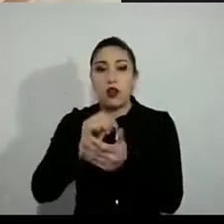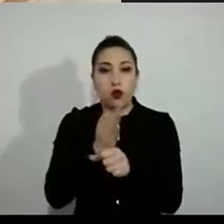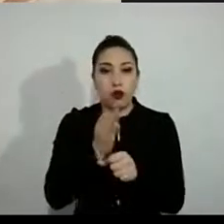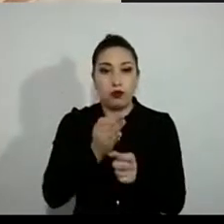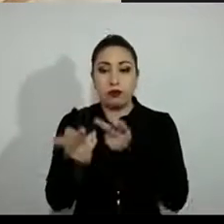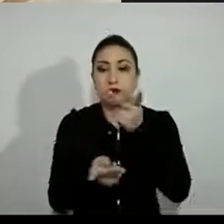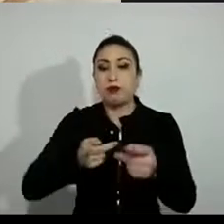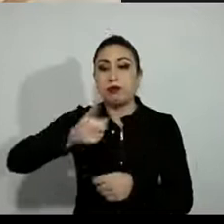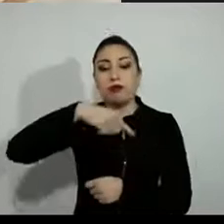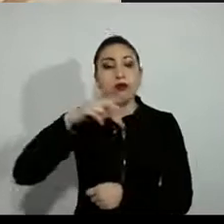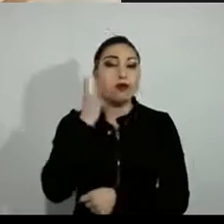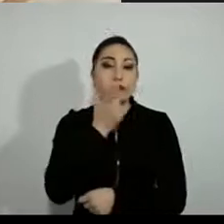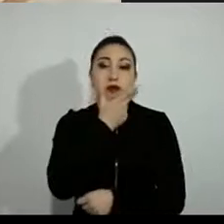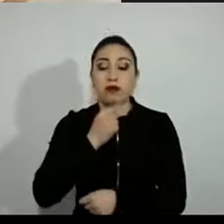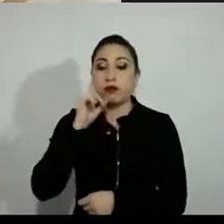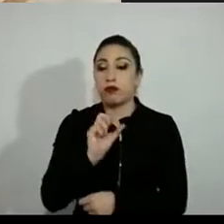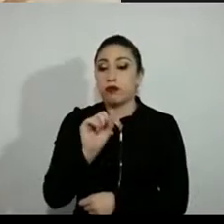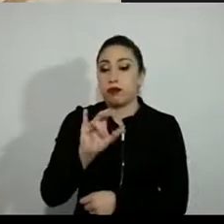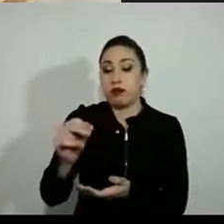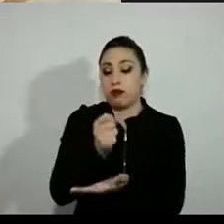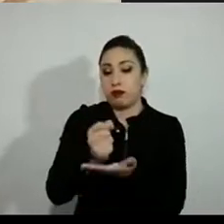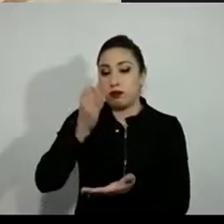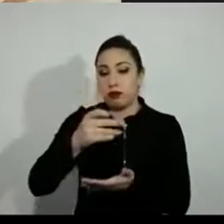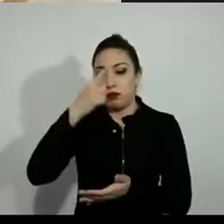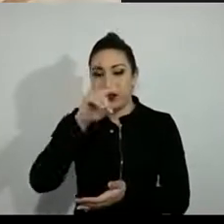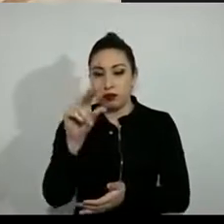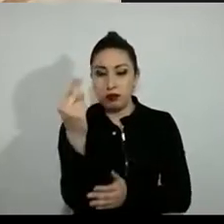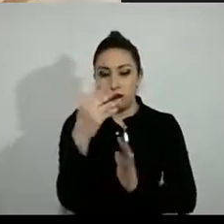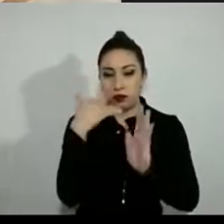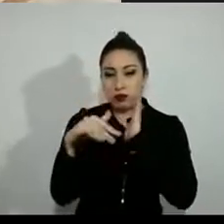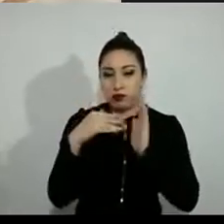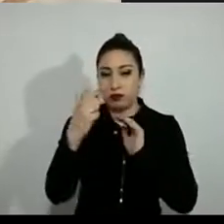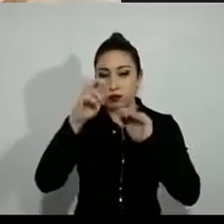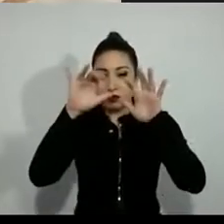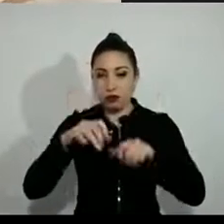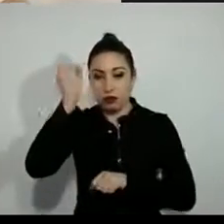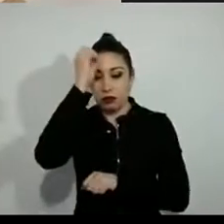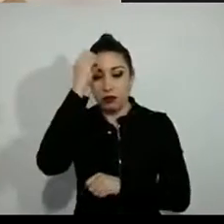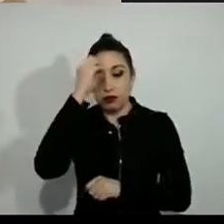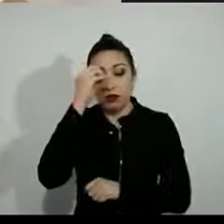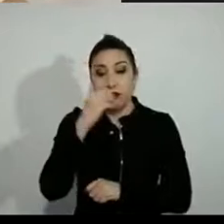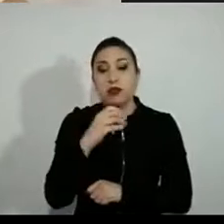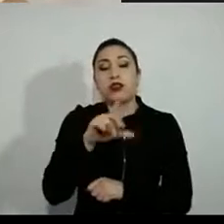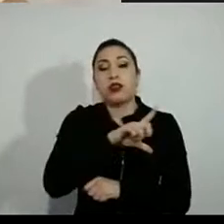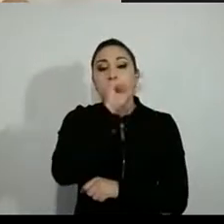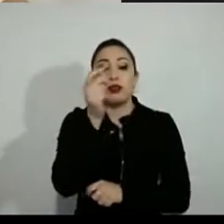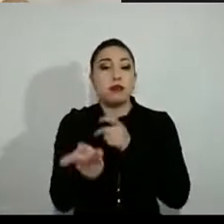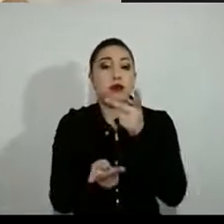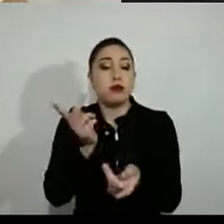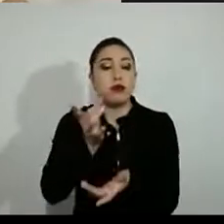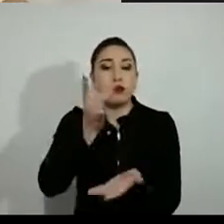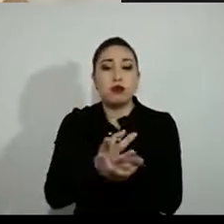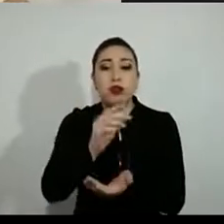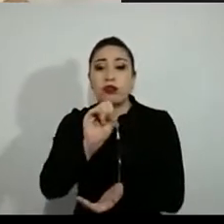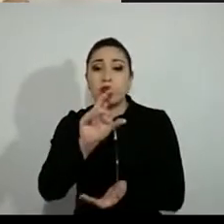de dispensarse la lectura y si existen correcciones u observaciones a la misma En caso de existir, preguntar en un solo acto si son